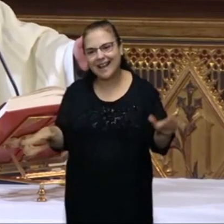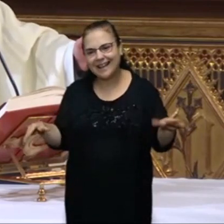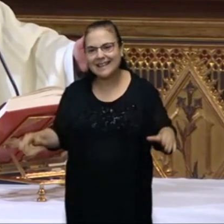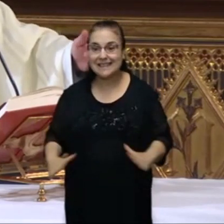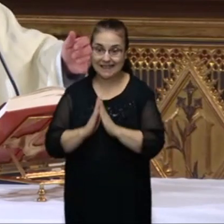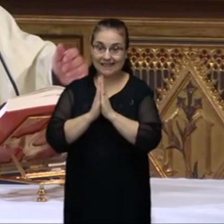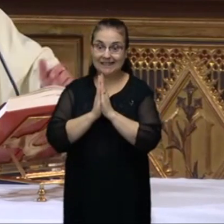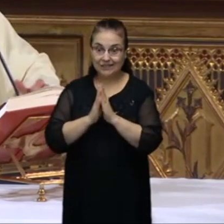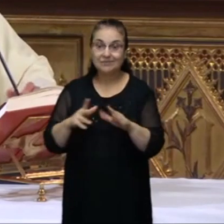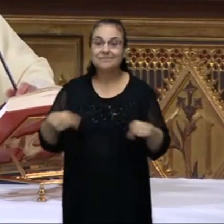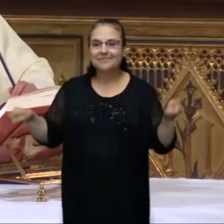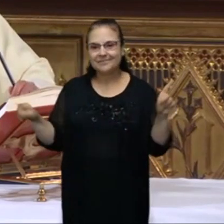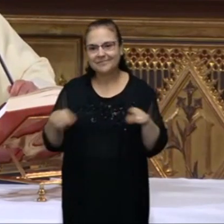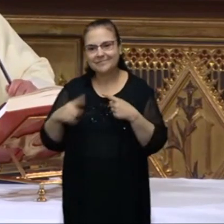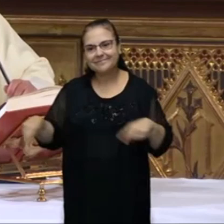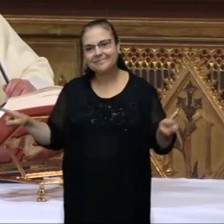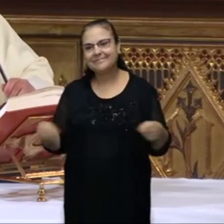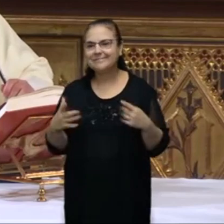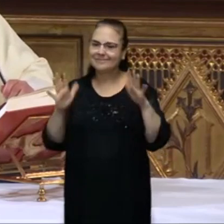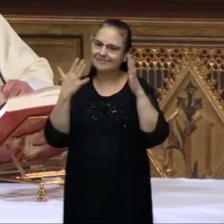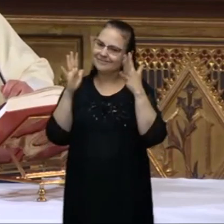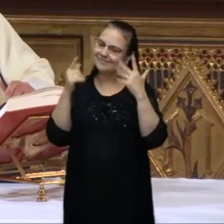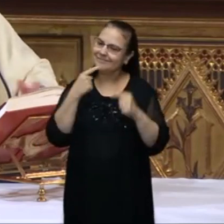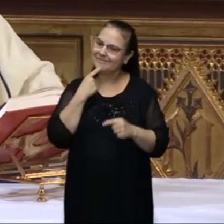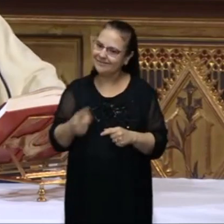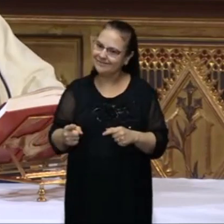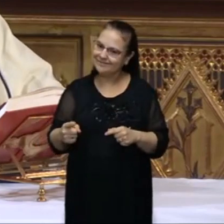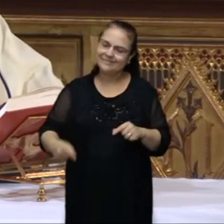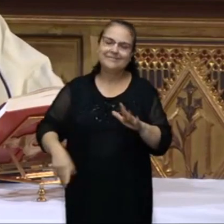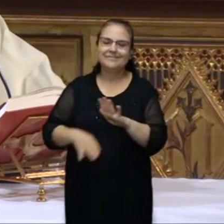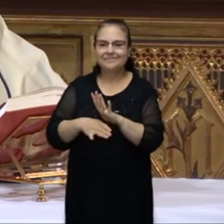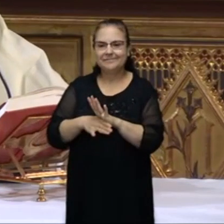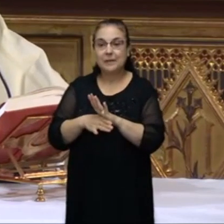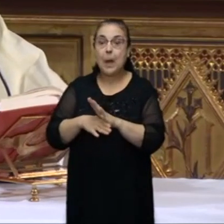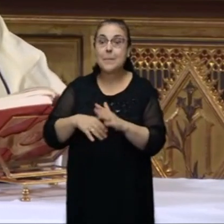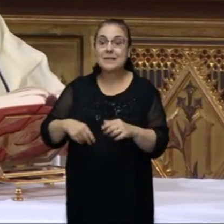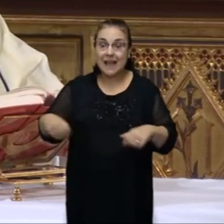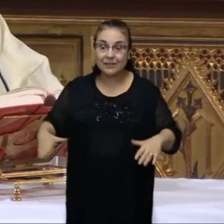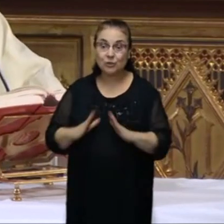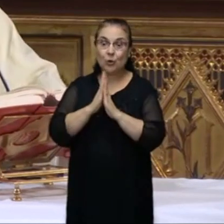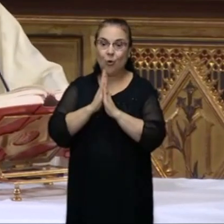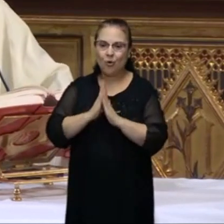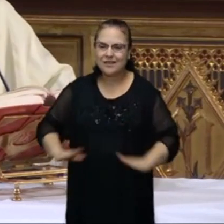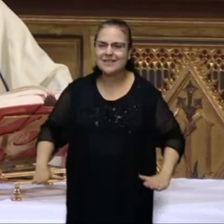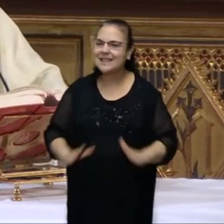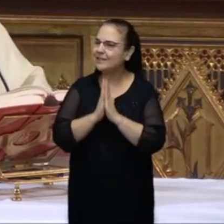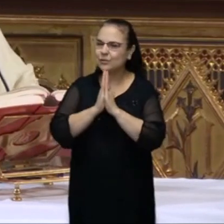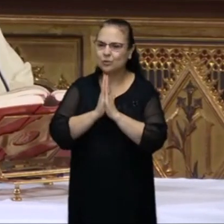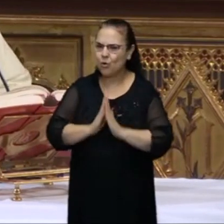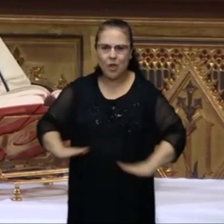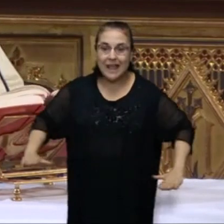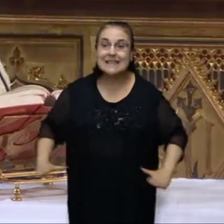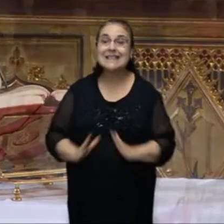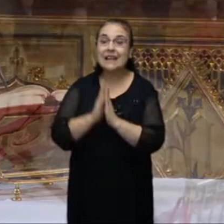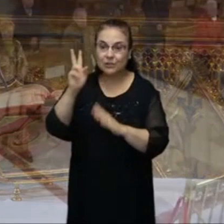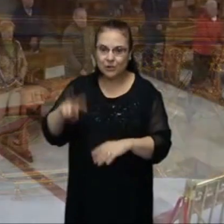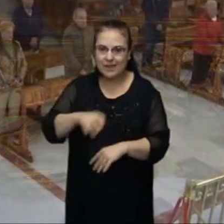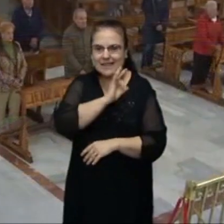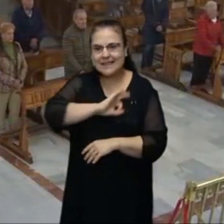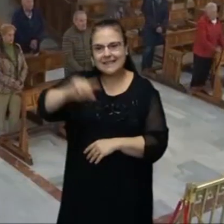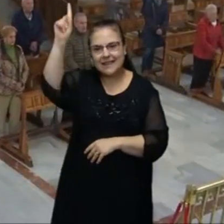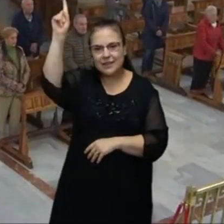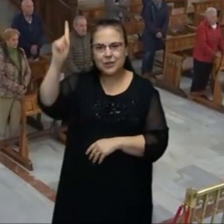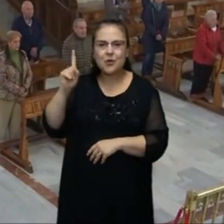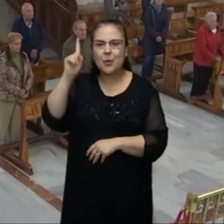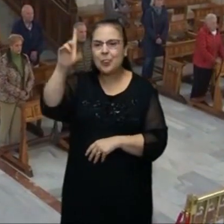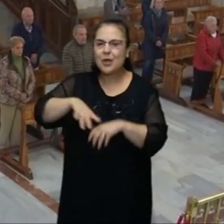santos te cantamos el himno de alabanza diciendo sin cesar: Santo, santo, santo